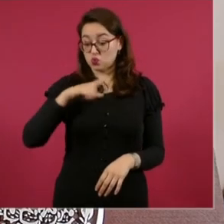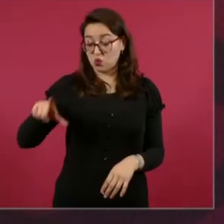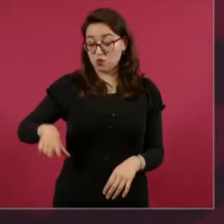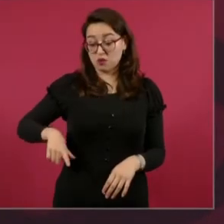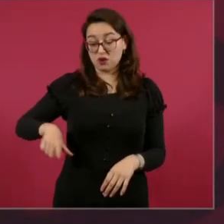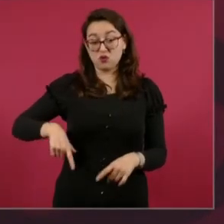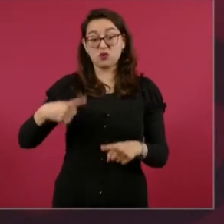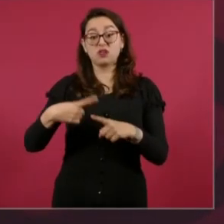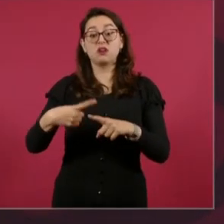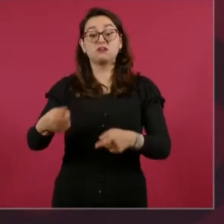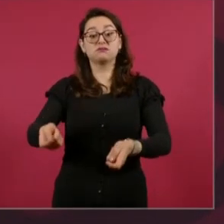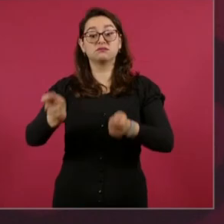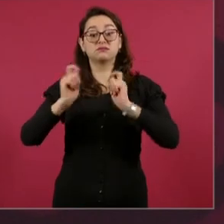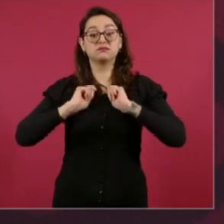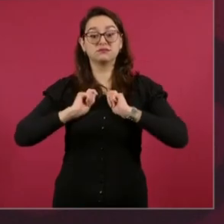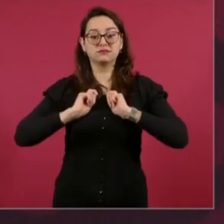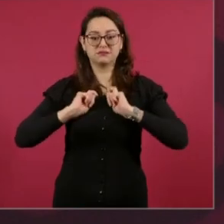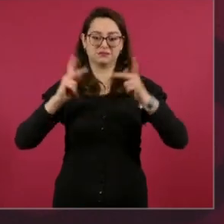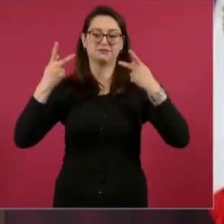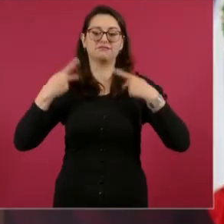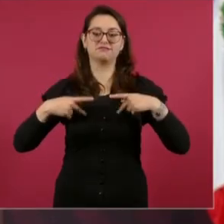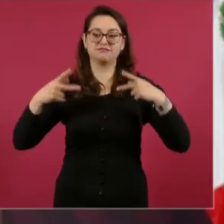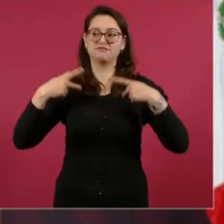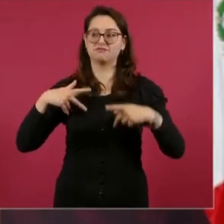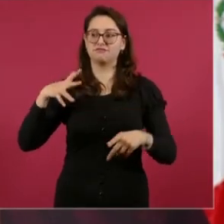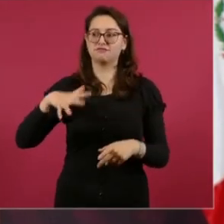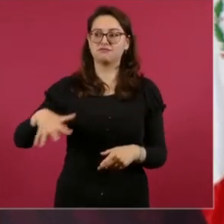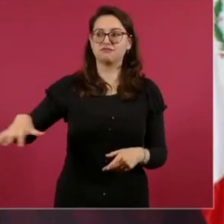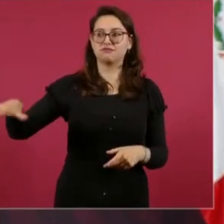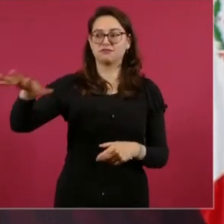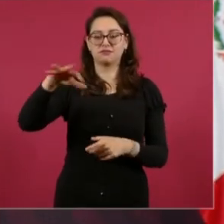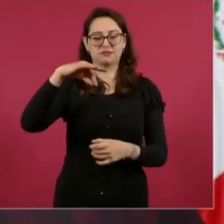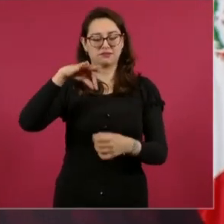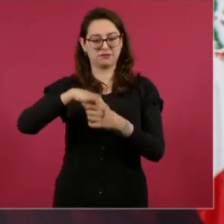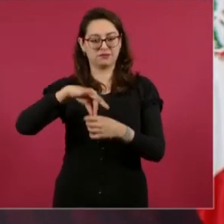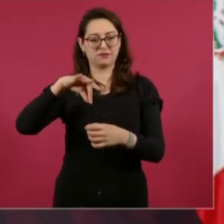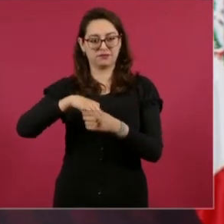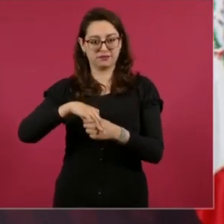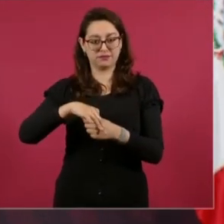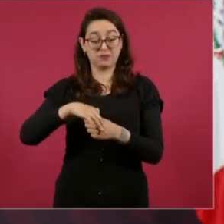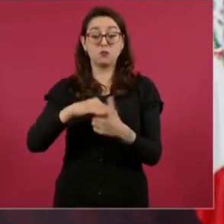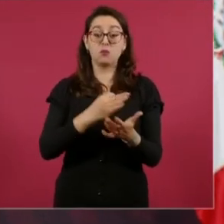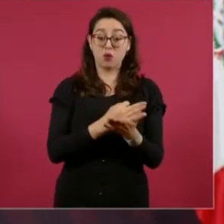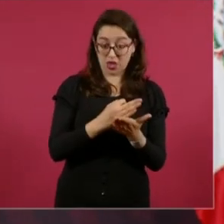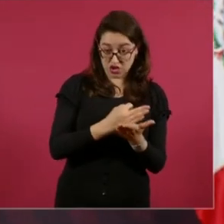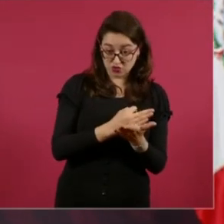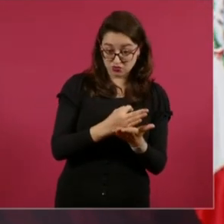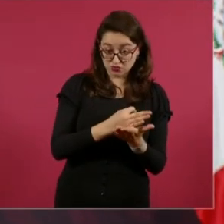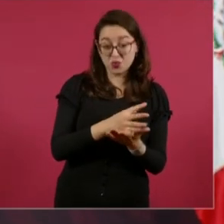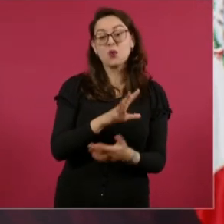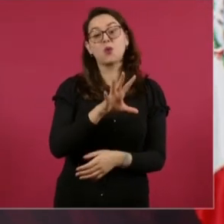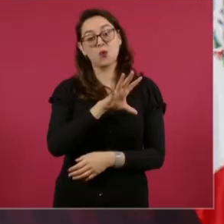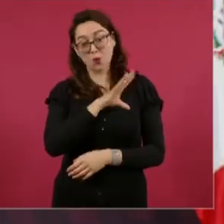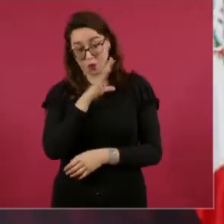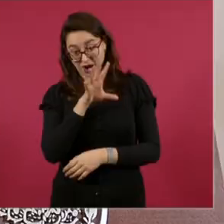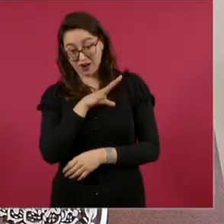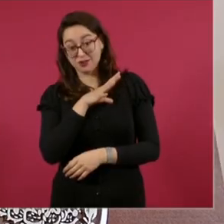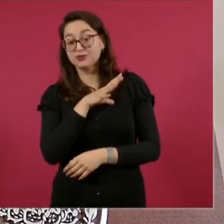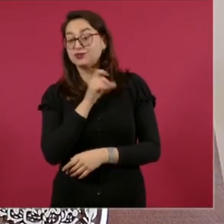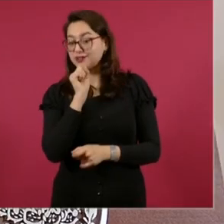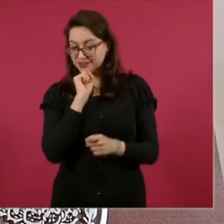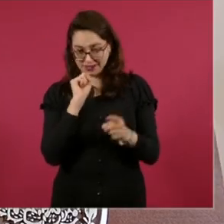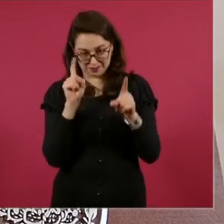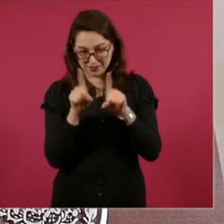México, por los morenos y por los blancos, por